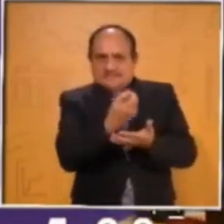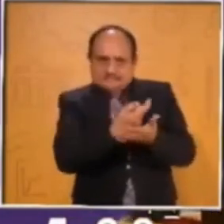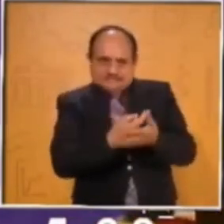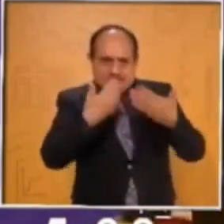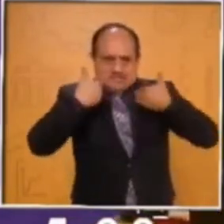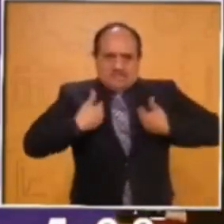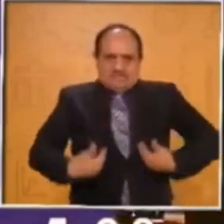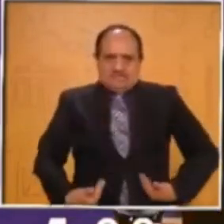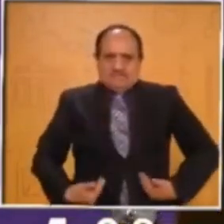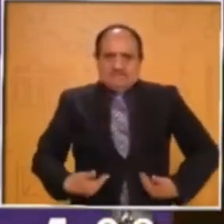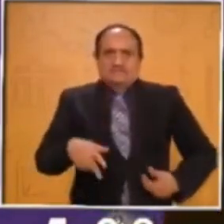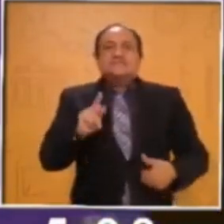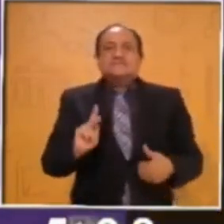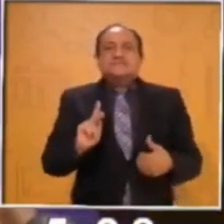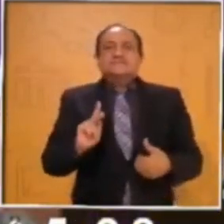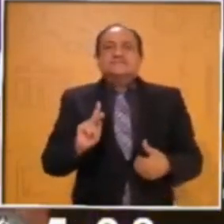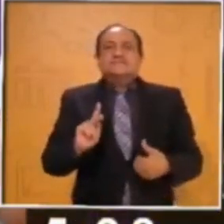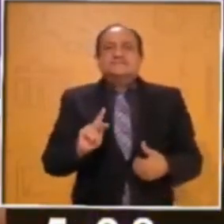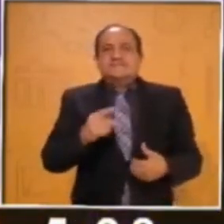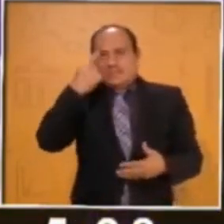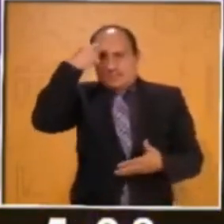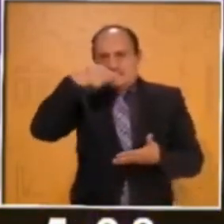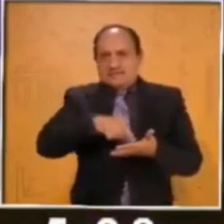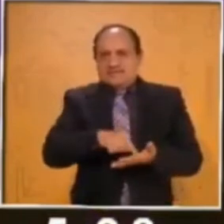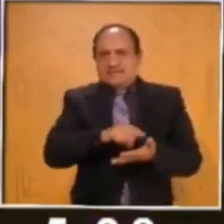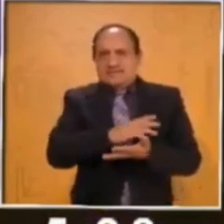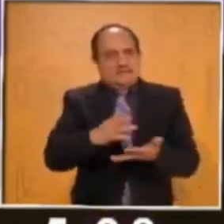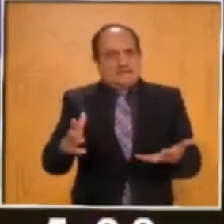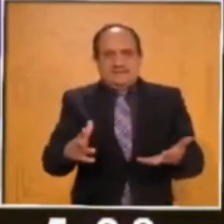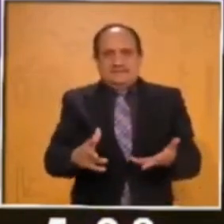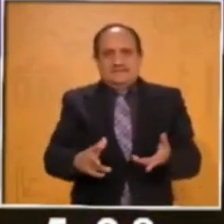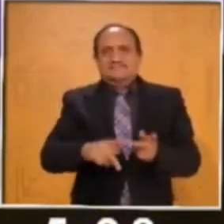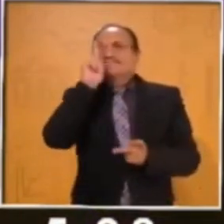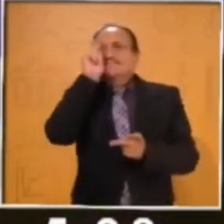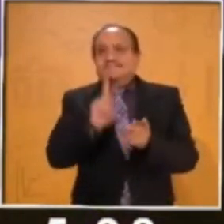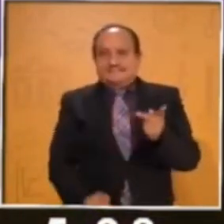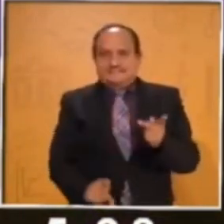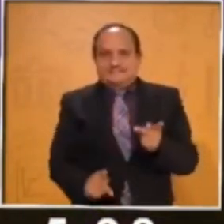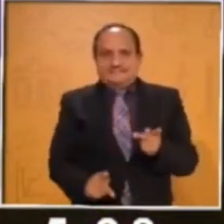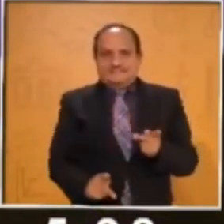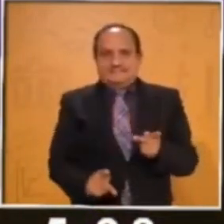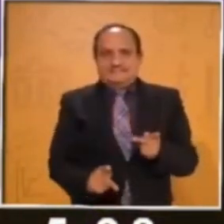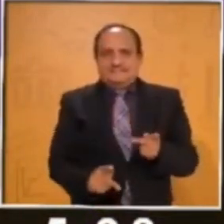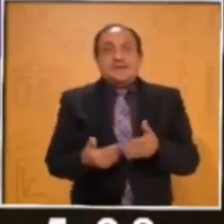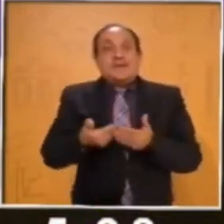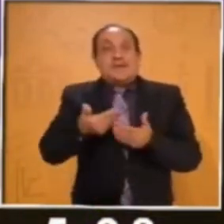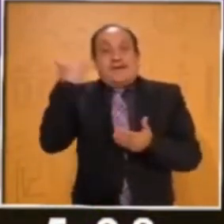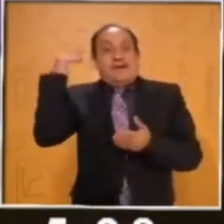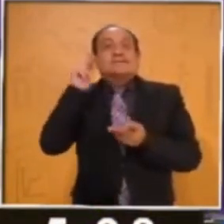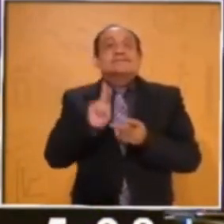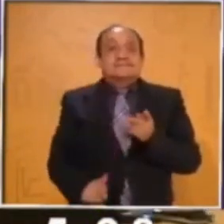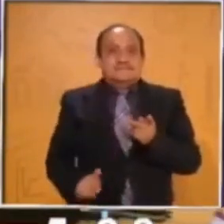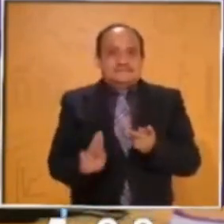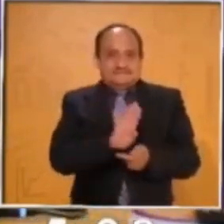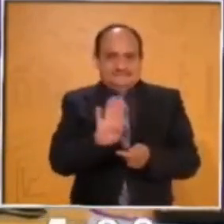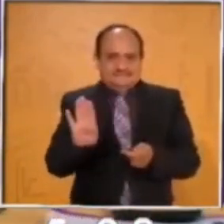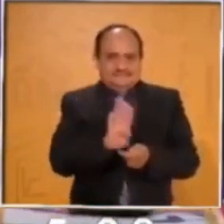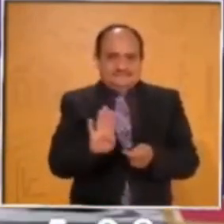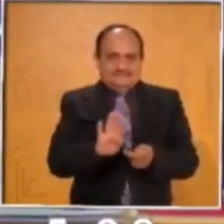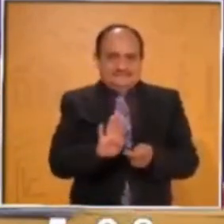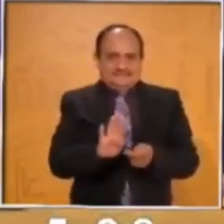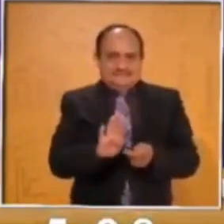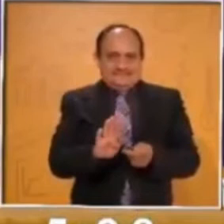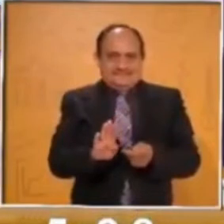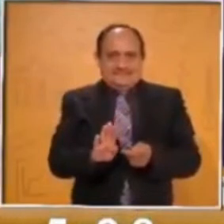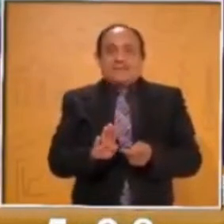físico, pero creo que ya nos van a mandar a un corte. Pero antes de irnos al corte, ¿qué les parece si van por